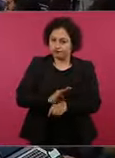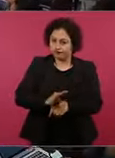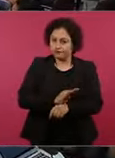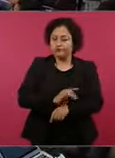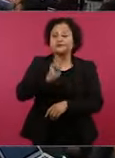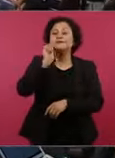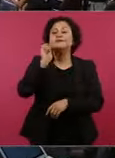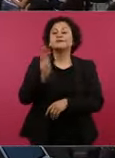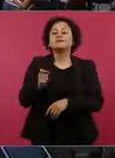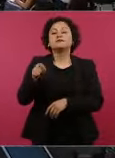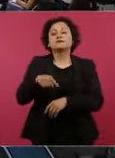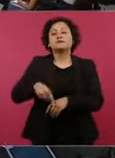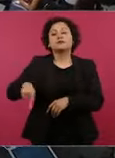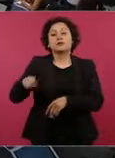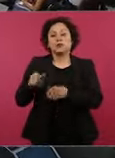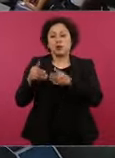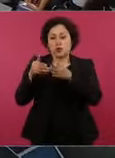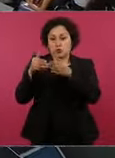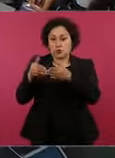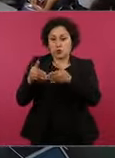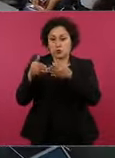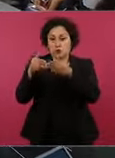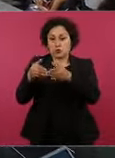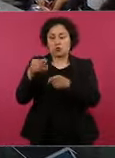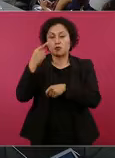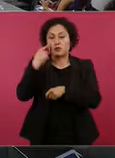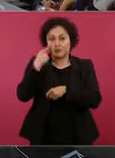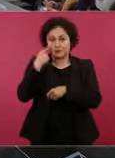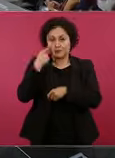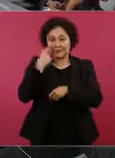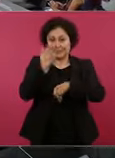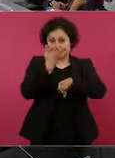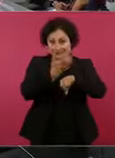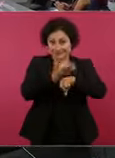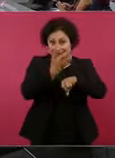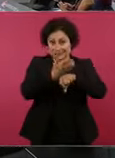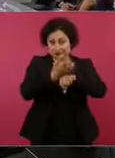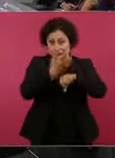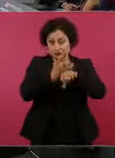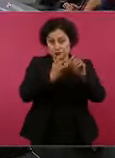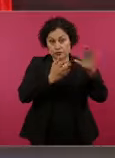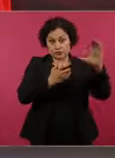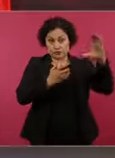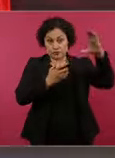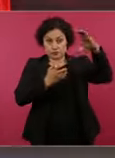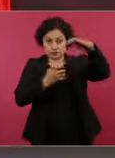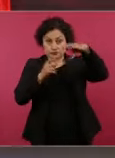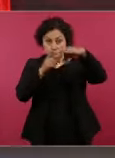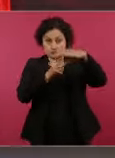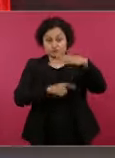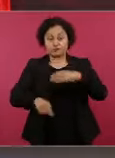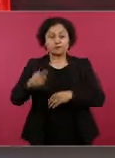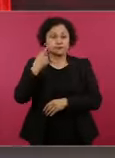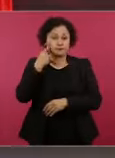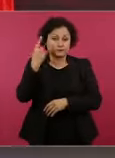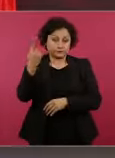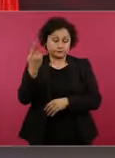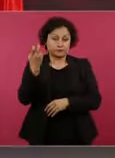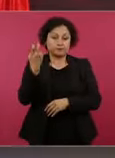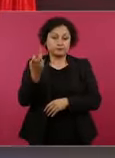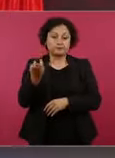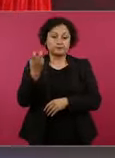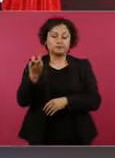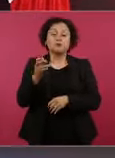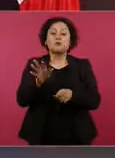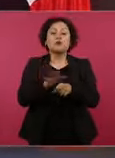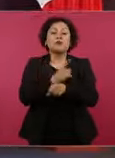de Estados Unidos, que toda nuestra relación económica con